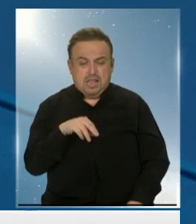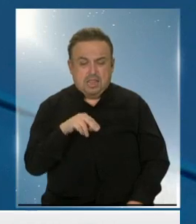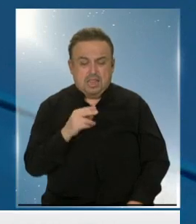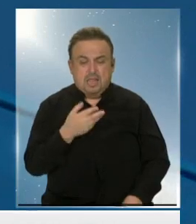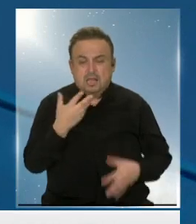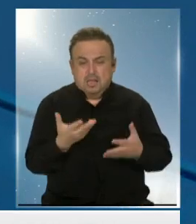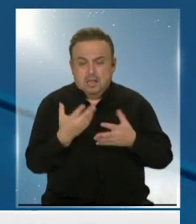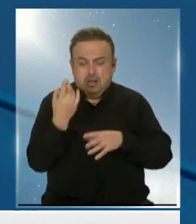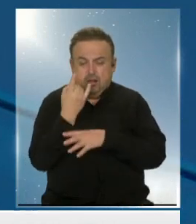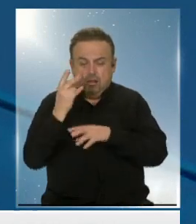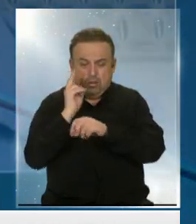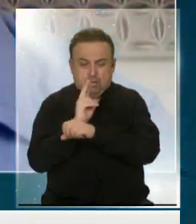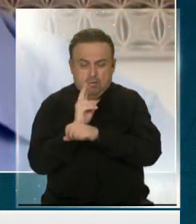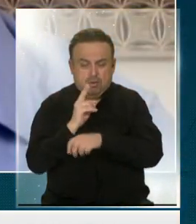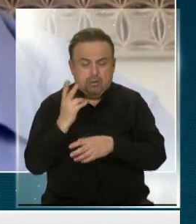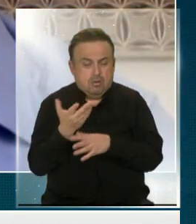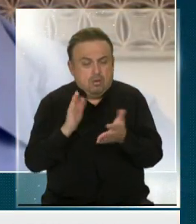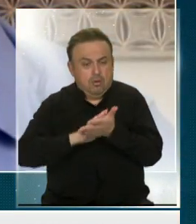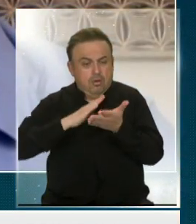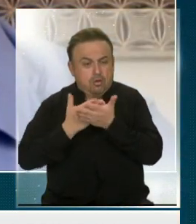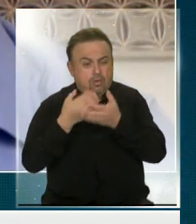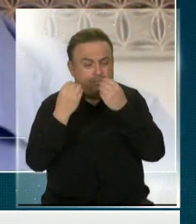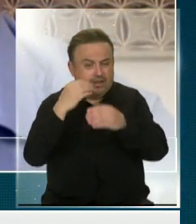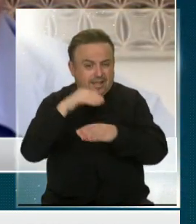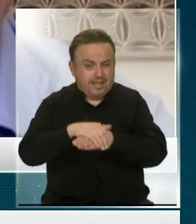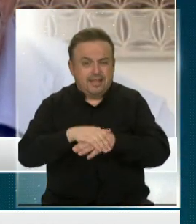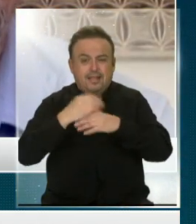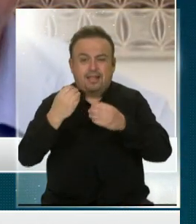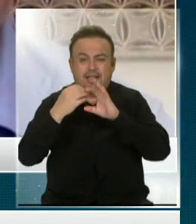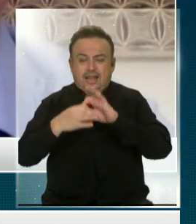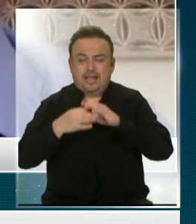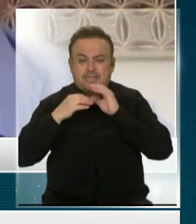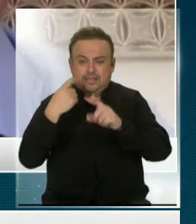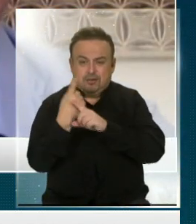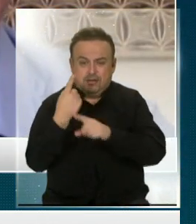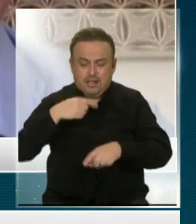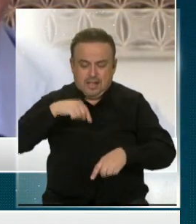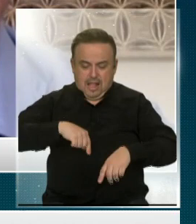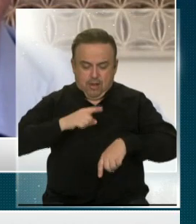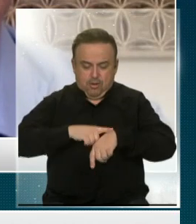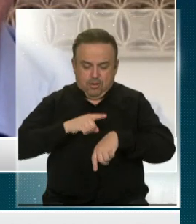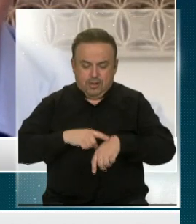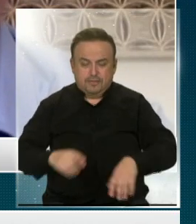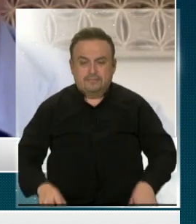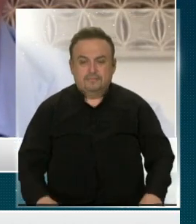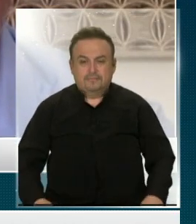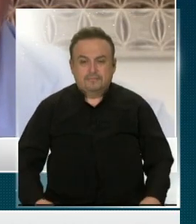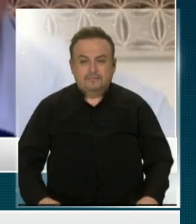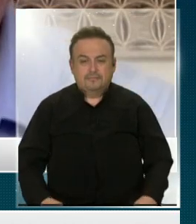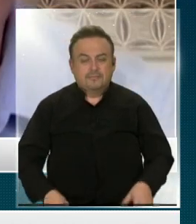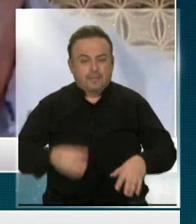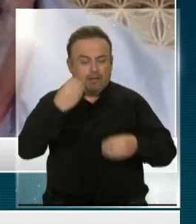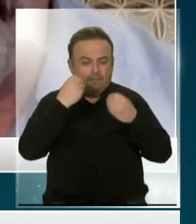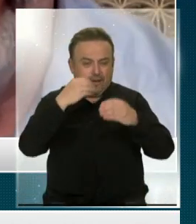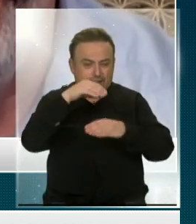de chile profesor como estaba muy buenas tardes gracias por conversar con nosotros hasta ahora y